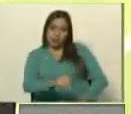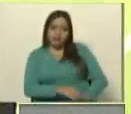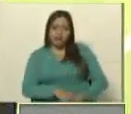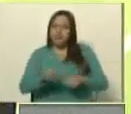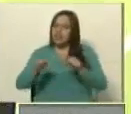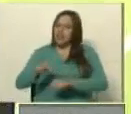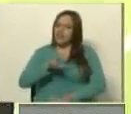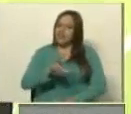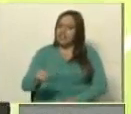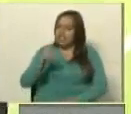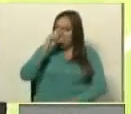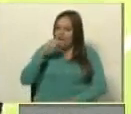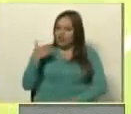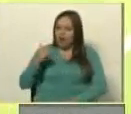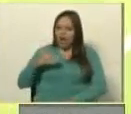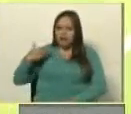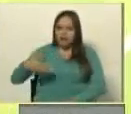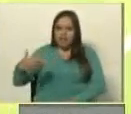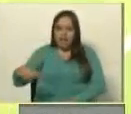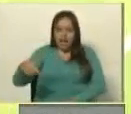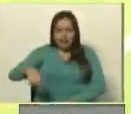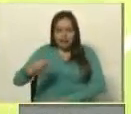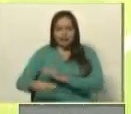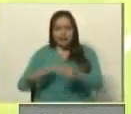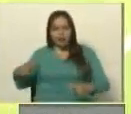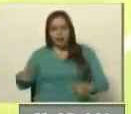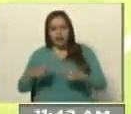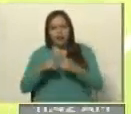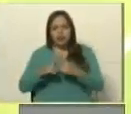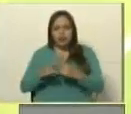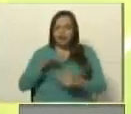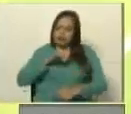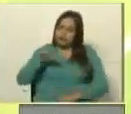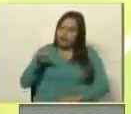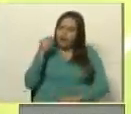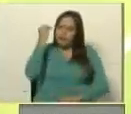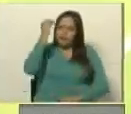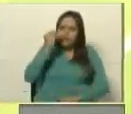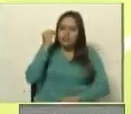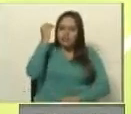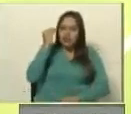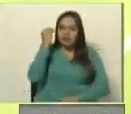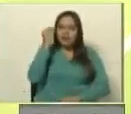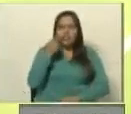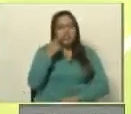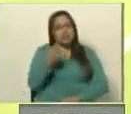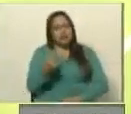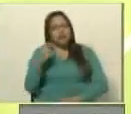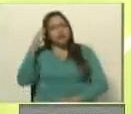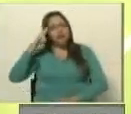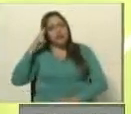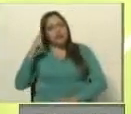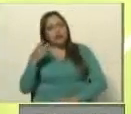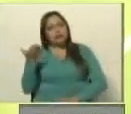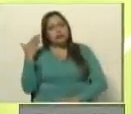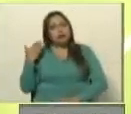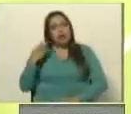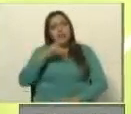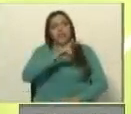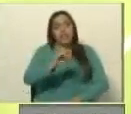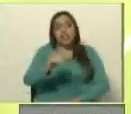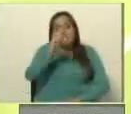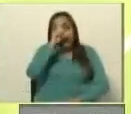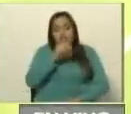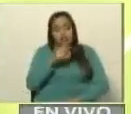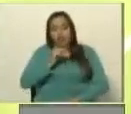desarrollando este encuentro contra el fascismo. Y si uno se pone a pensar y pues, un análisis, eso pasó hace 20 años.